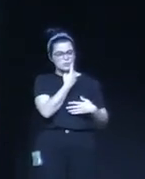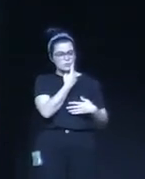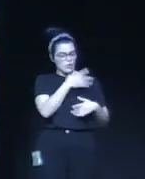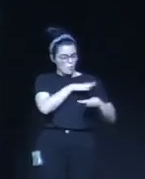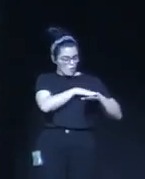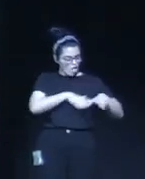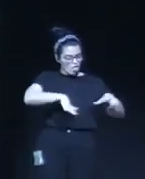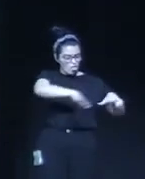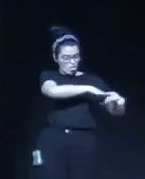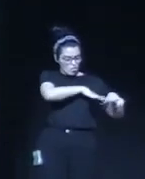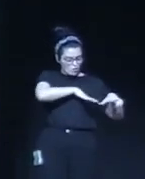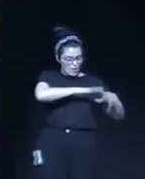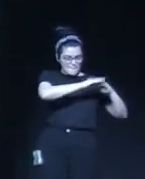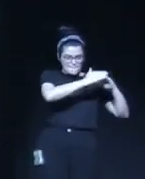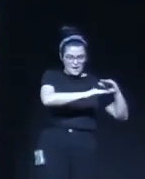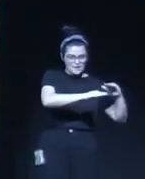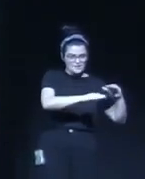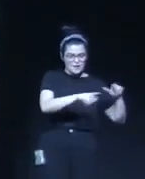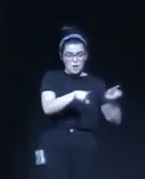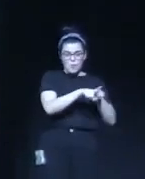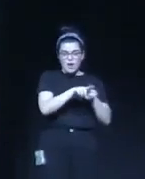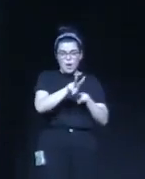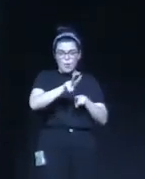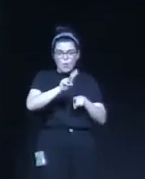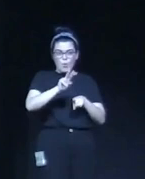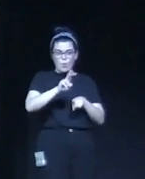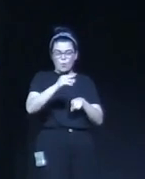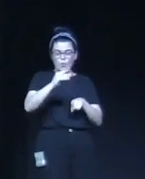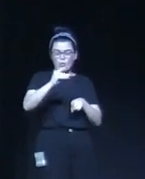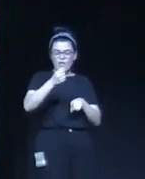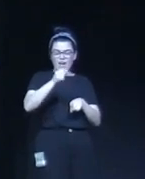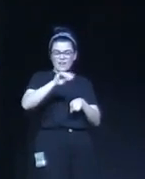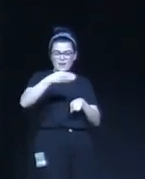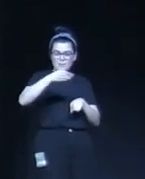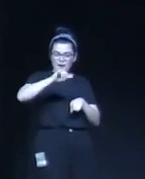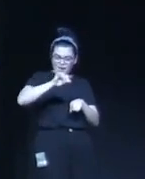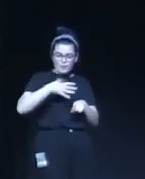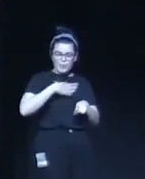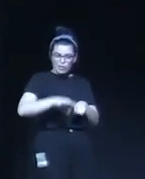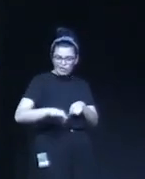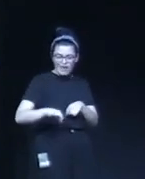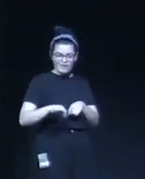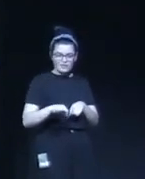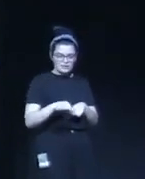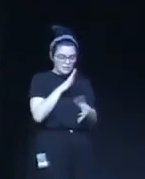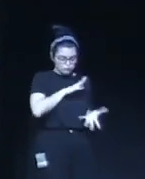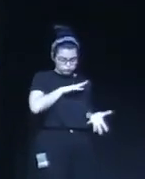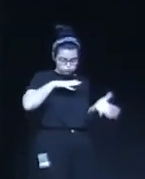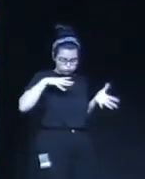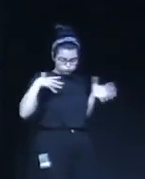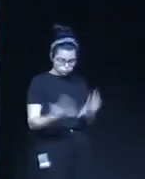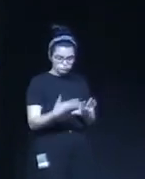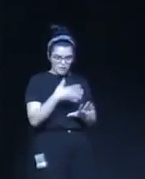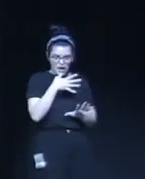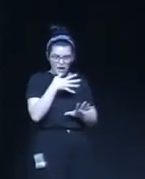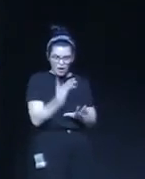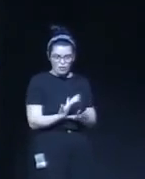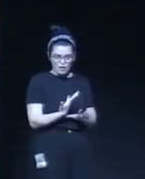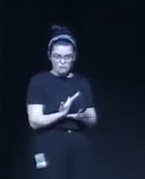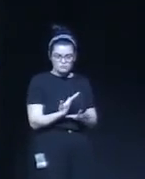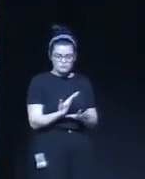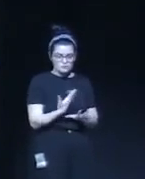marisma, cómo podría haber sido un Urdaibai, a que se convierta en lo que ahora es, que es lo que hemos visto en la peli, ¿no?